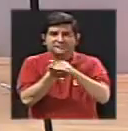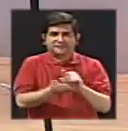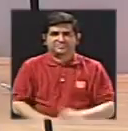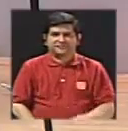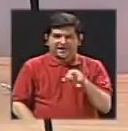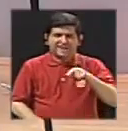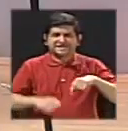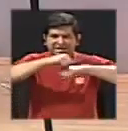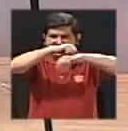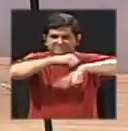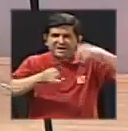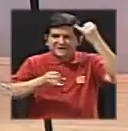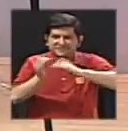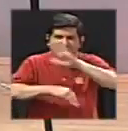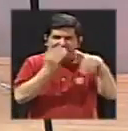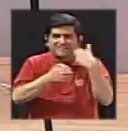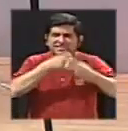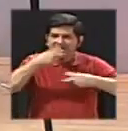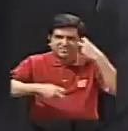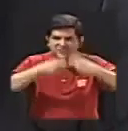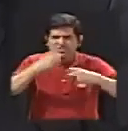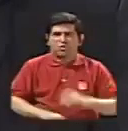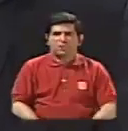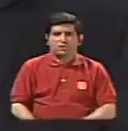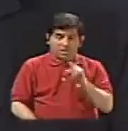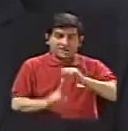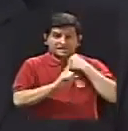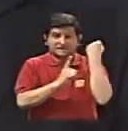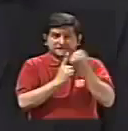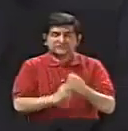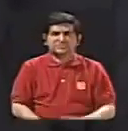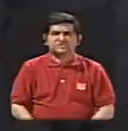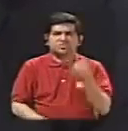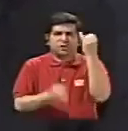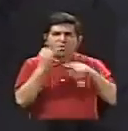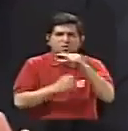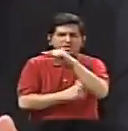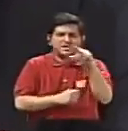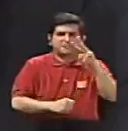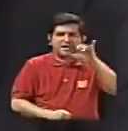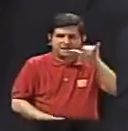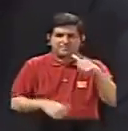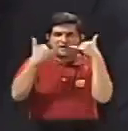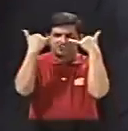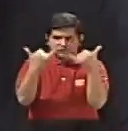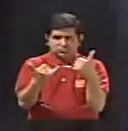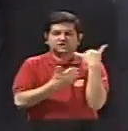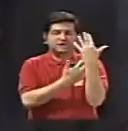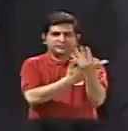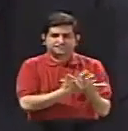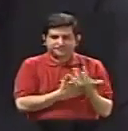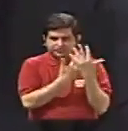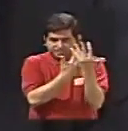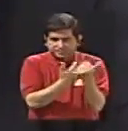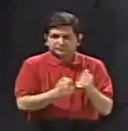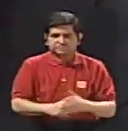la raíz final de todo el problema, parece que estribaría ahí. Para la última semana de mayo ya se debería esperar